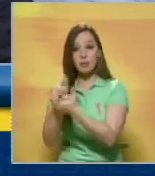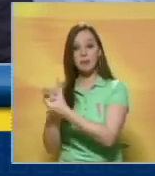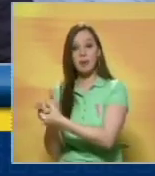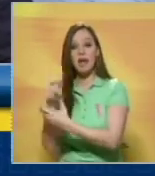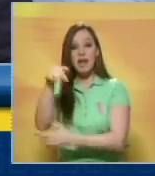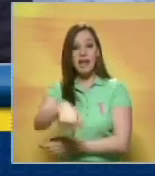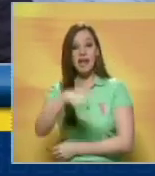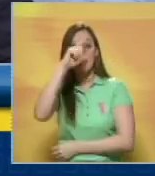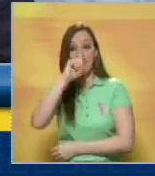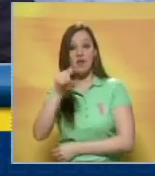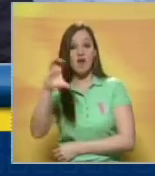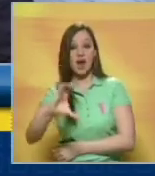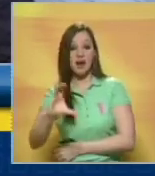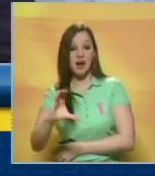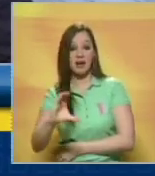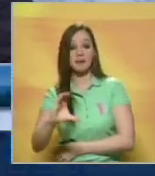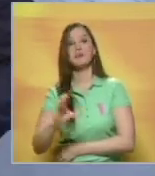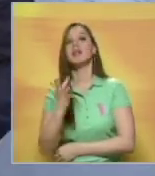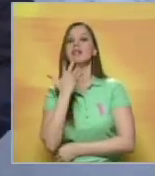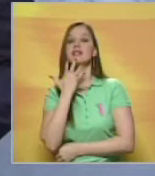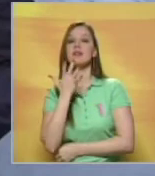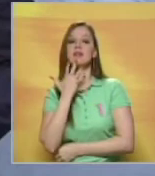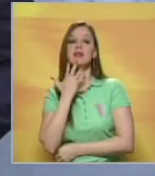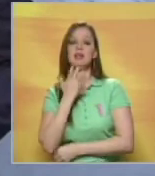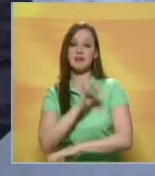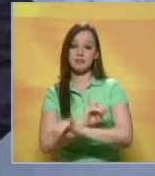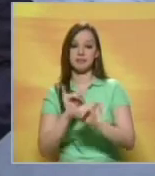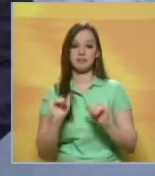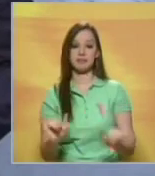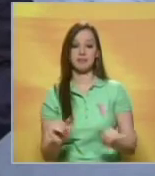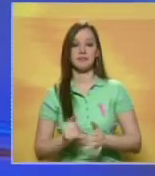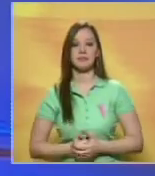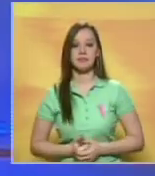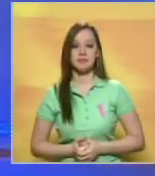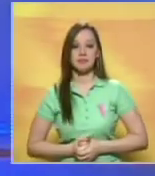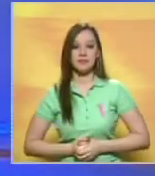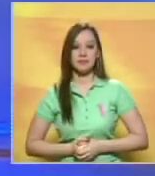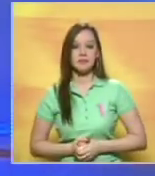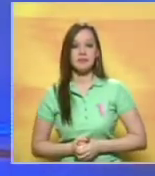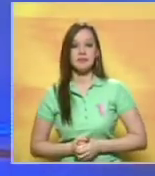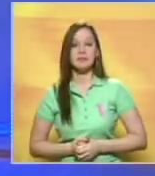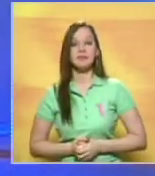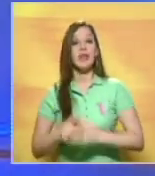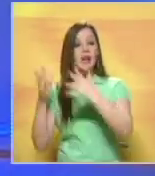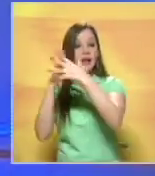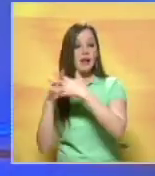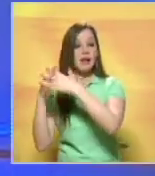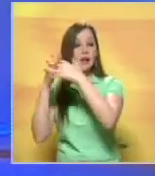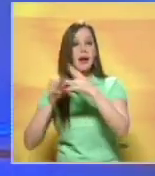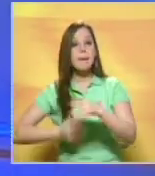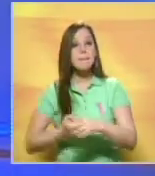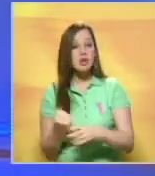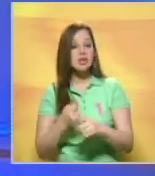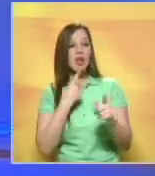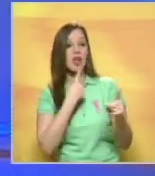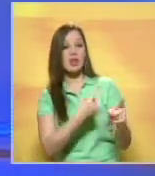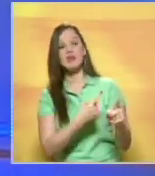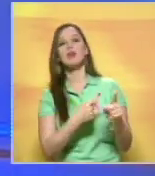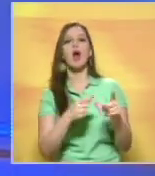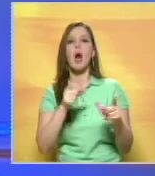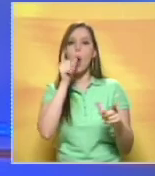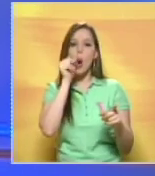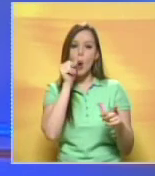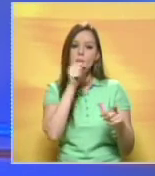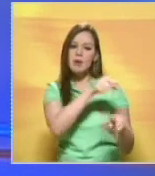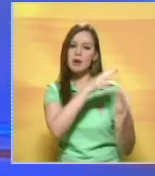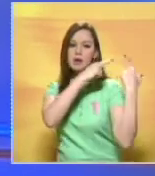en la Gran Caracas. En San Martín, Euclides Sotillo, Noticiero Venevisión. En Estados Unidos, la policía identificó como Darren Wilson al